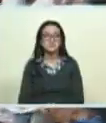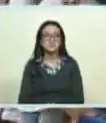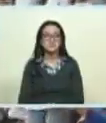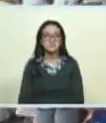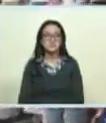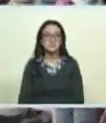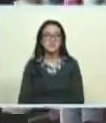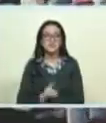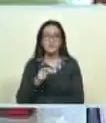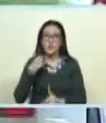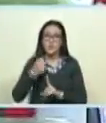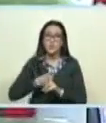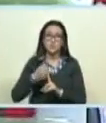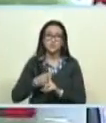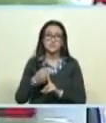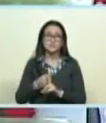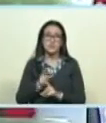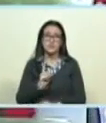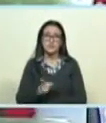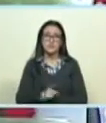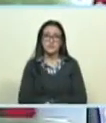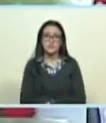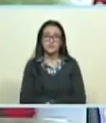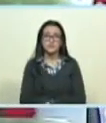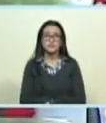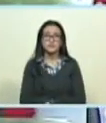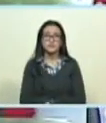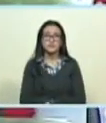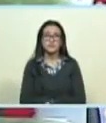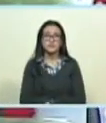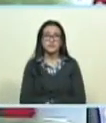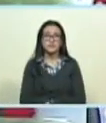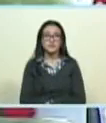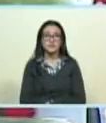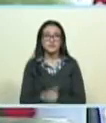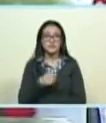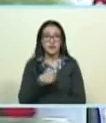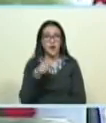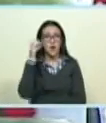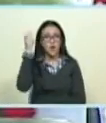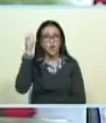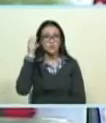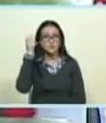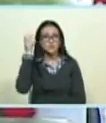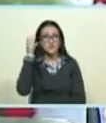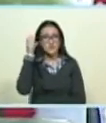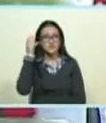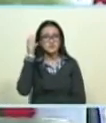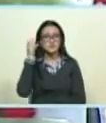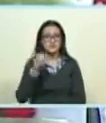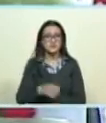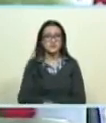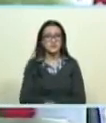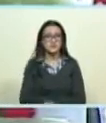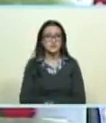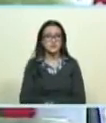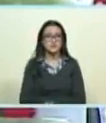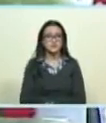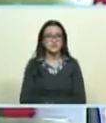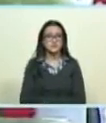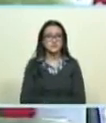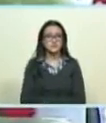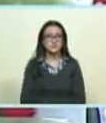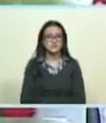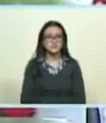Tenemos que dar una batalla dura, compleja. Por la conciencia. Por la conciencia. Yo llamo a